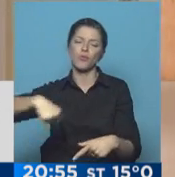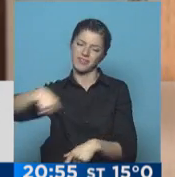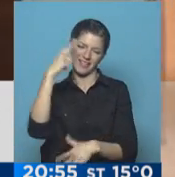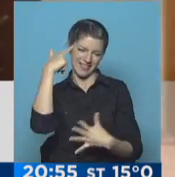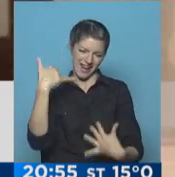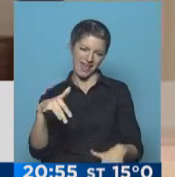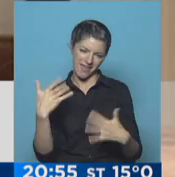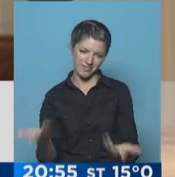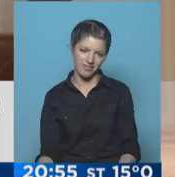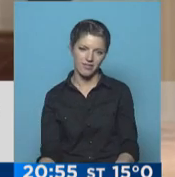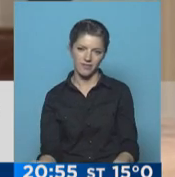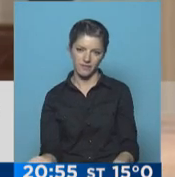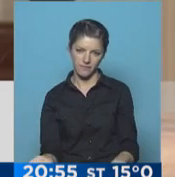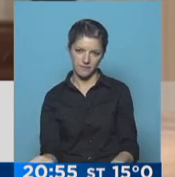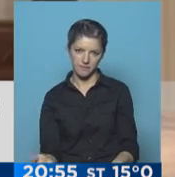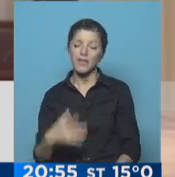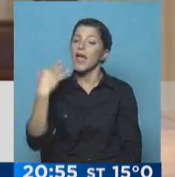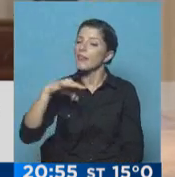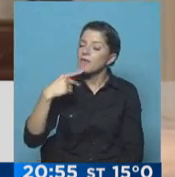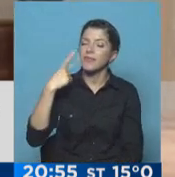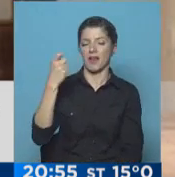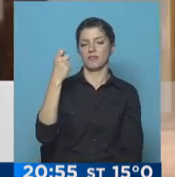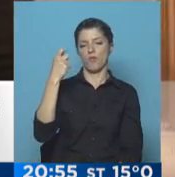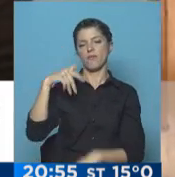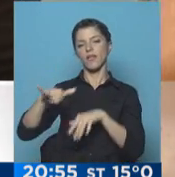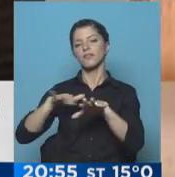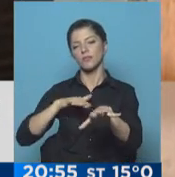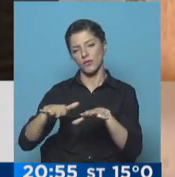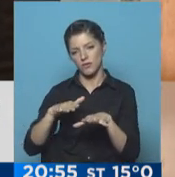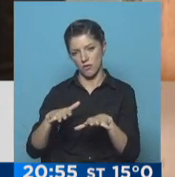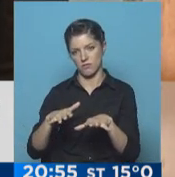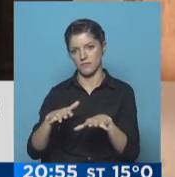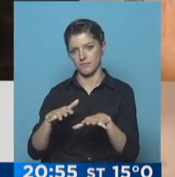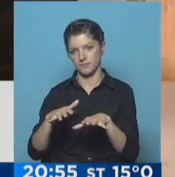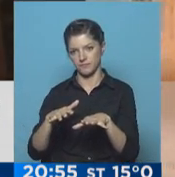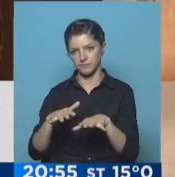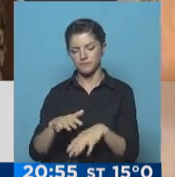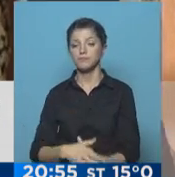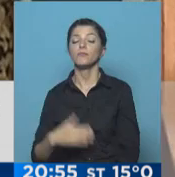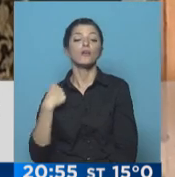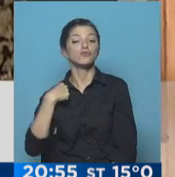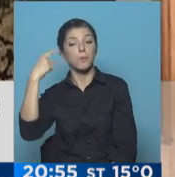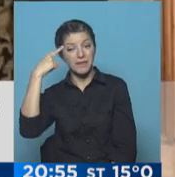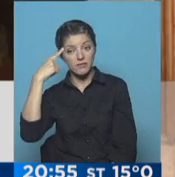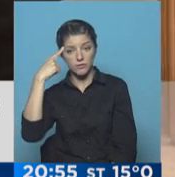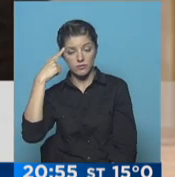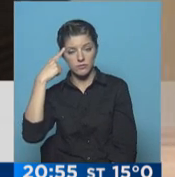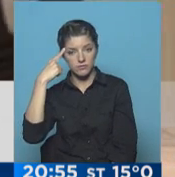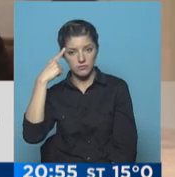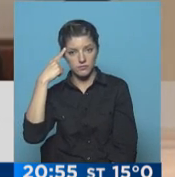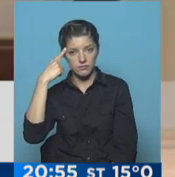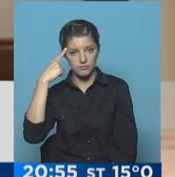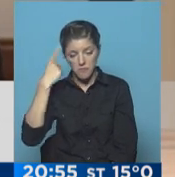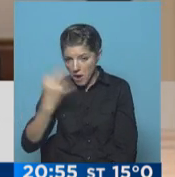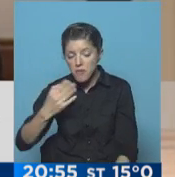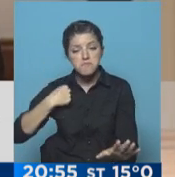inteligentes y tienen que darse cuenta de lo que está pasando. Yo creo sinceramente